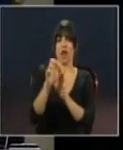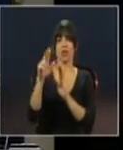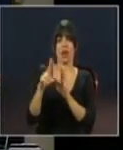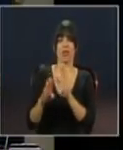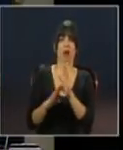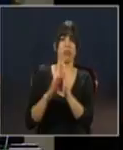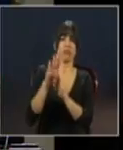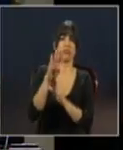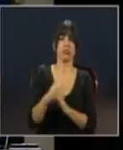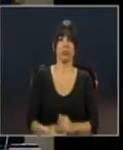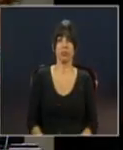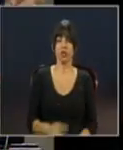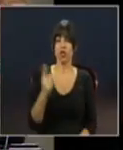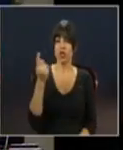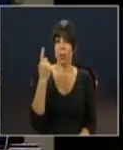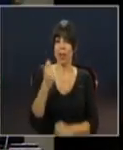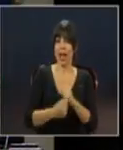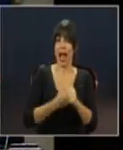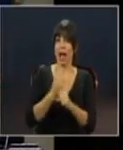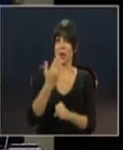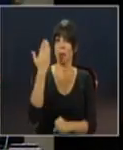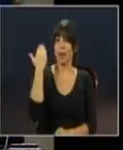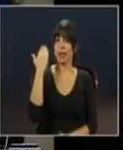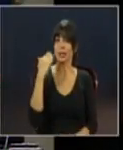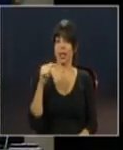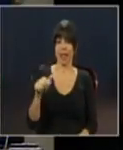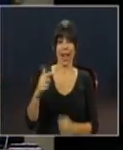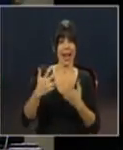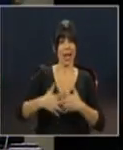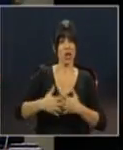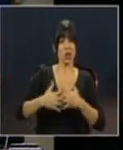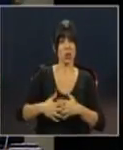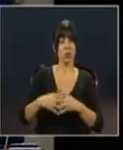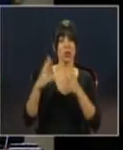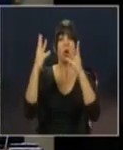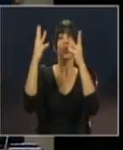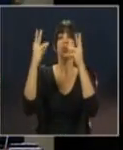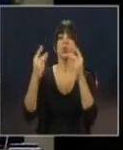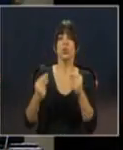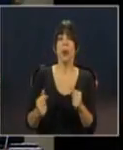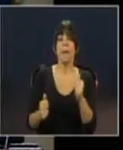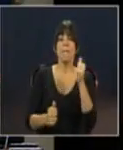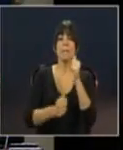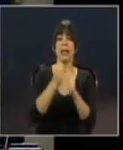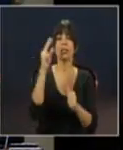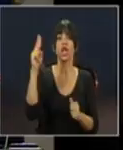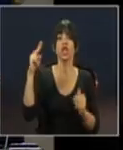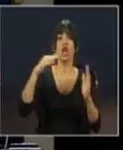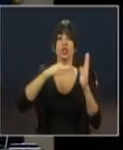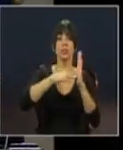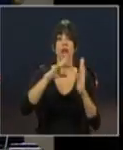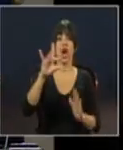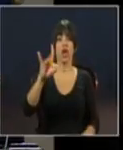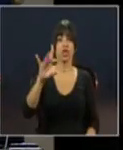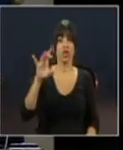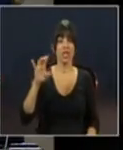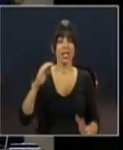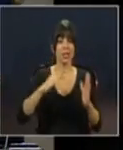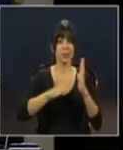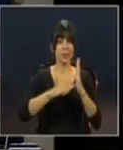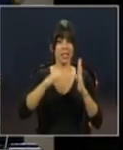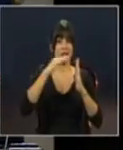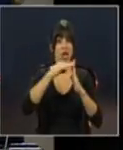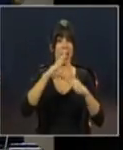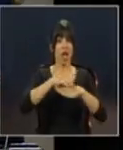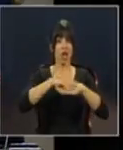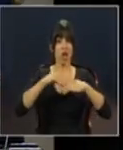costarricense. Solo el año anterior, esta industria contabilizó más de 2.800 millones